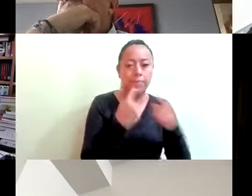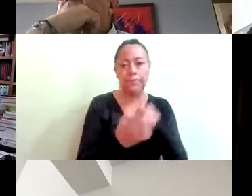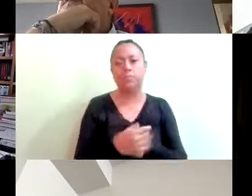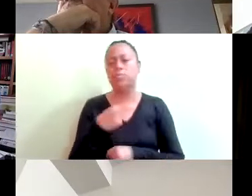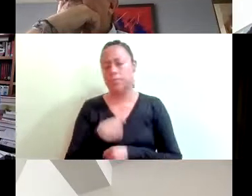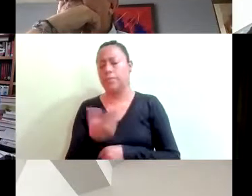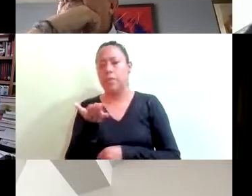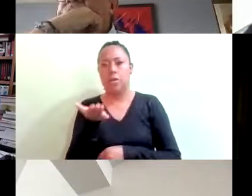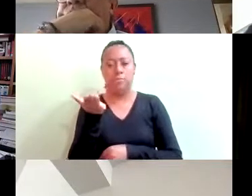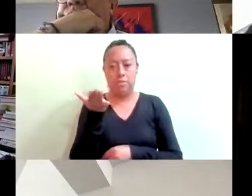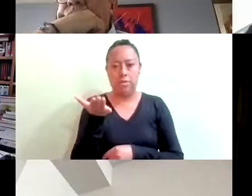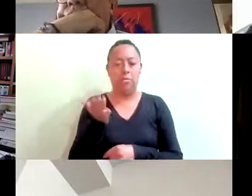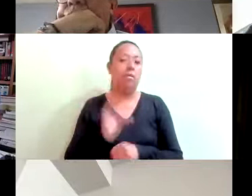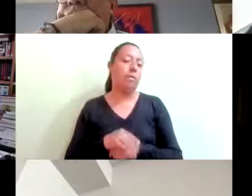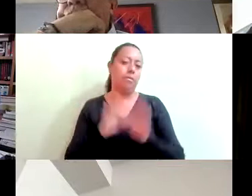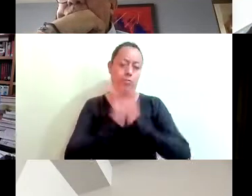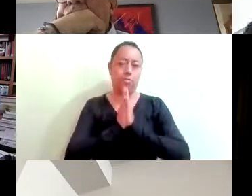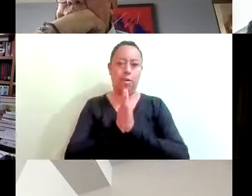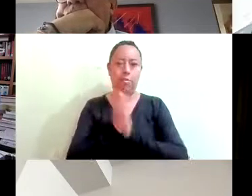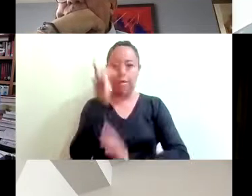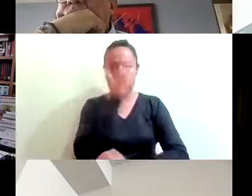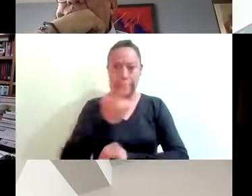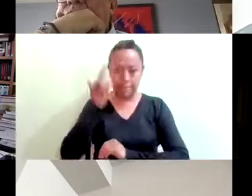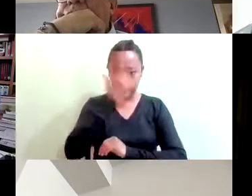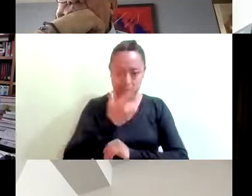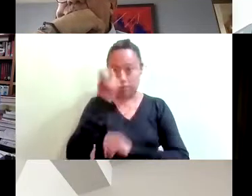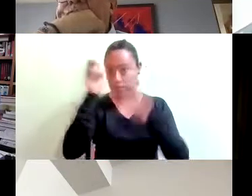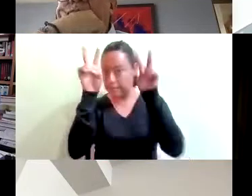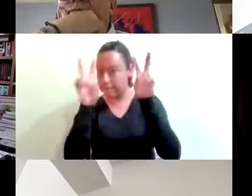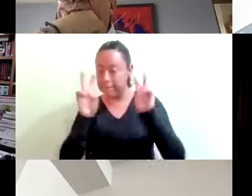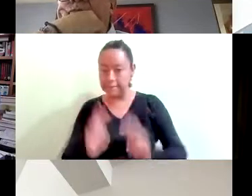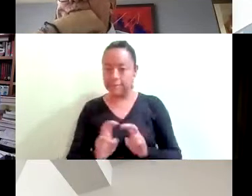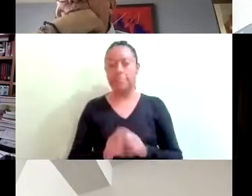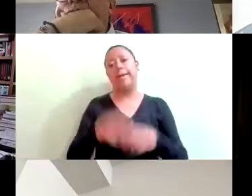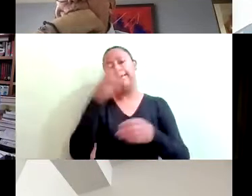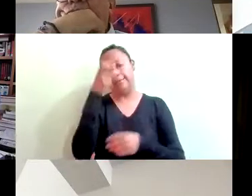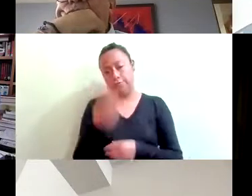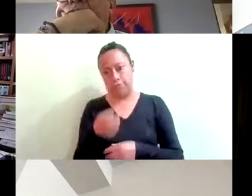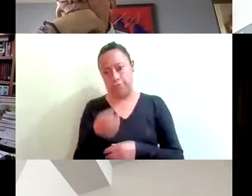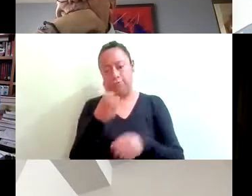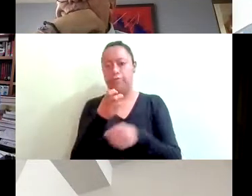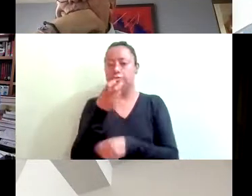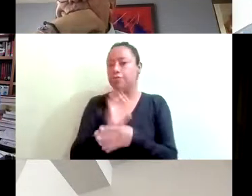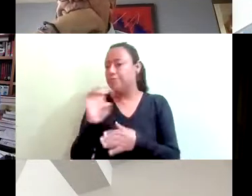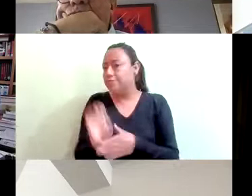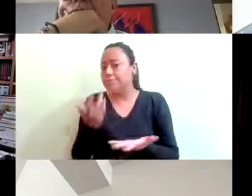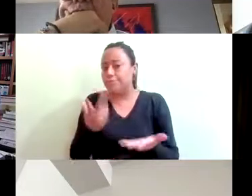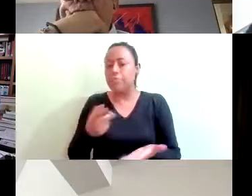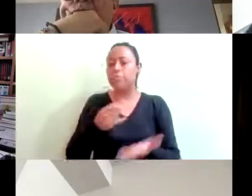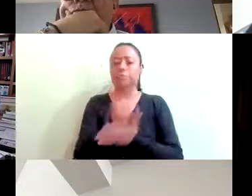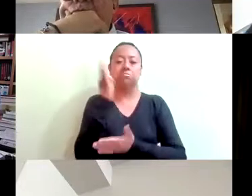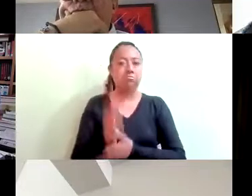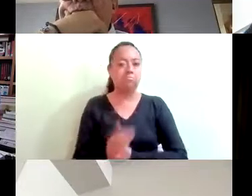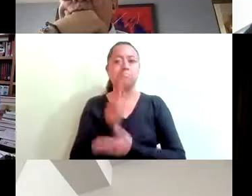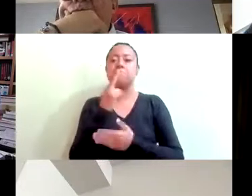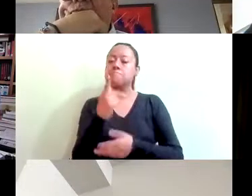competencial y que podamos y que pueda con mayores elementos poder sustentar el dictamen en el Pleno. Ese sería el primer punto.